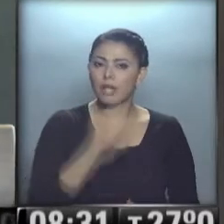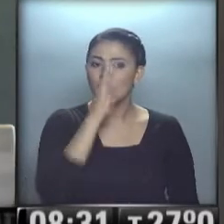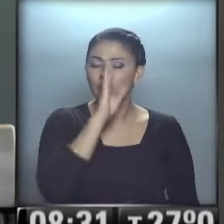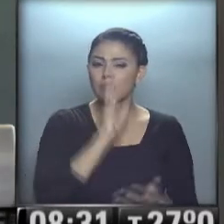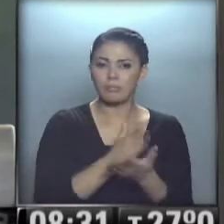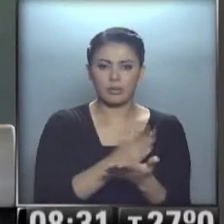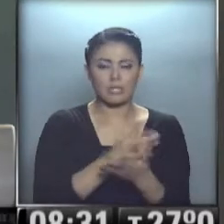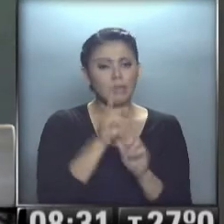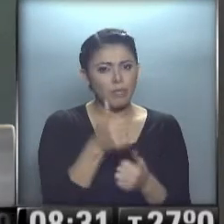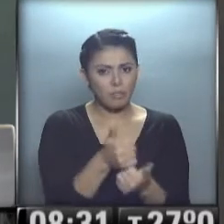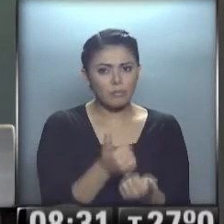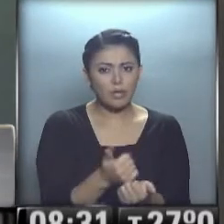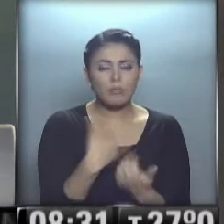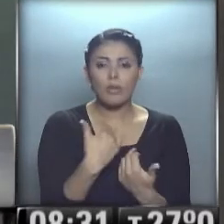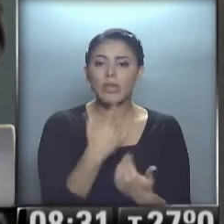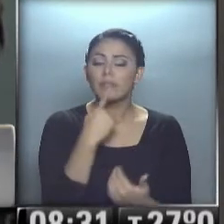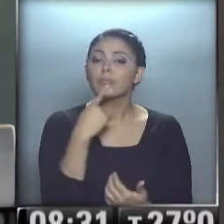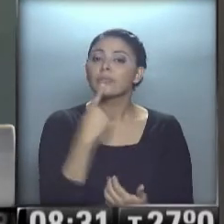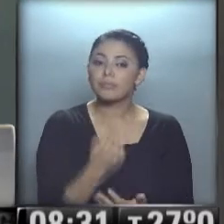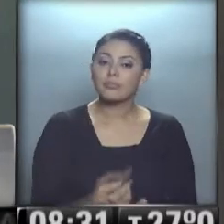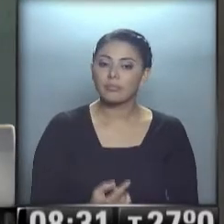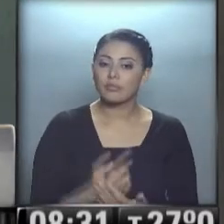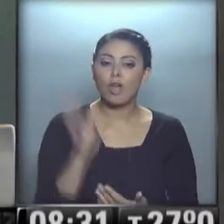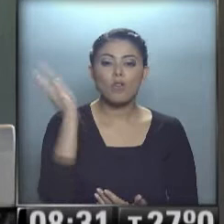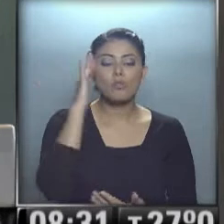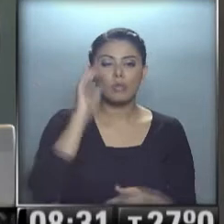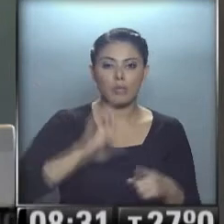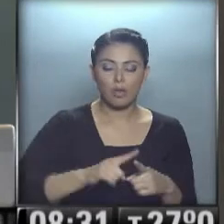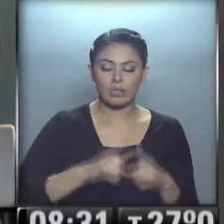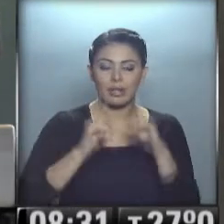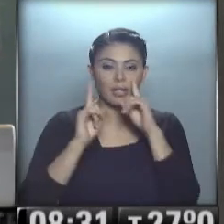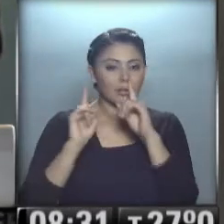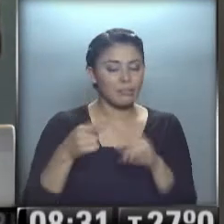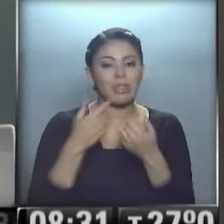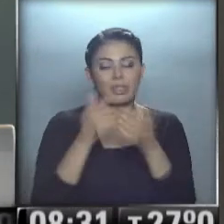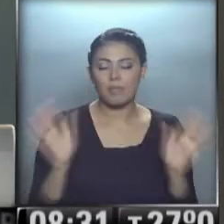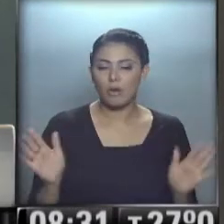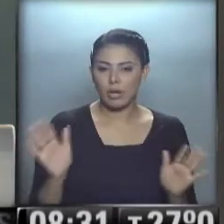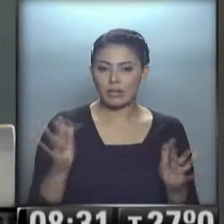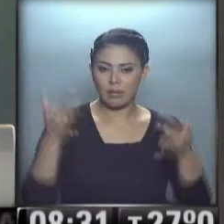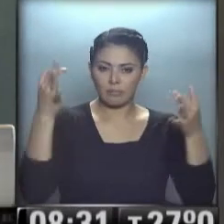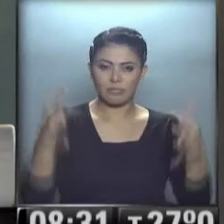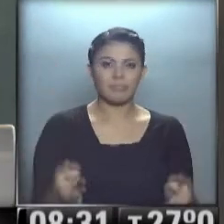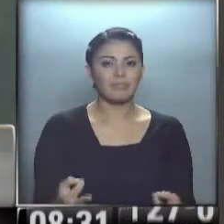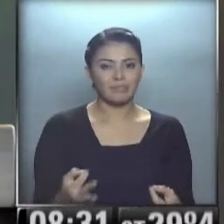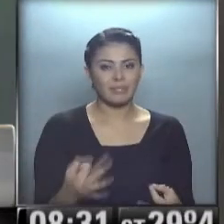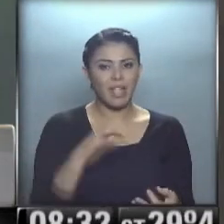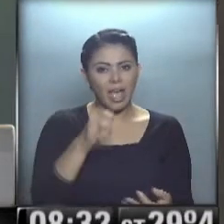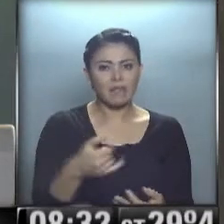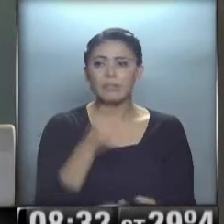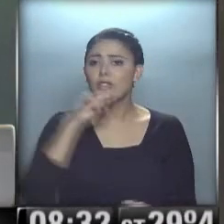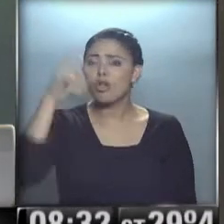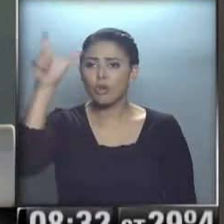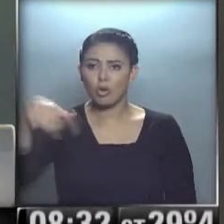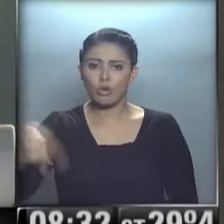objetivo también es bueno para garantizar cultura política y a su vez una democracia madura que reconozca logros que